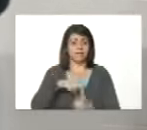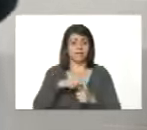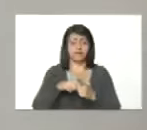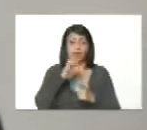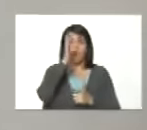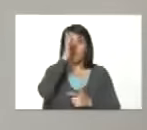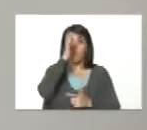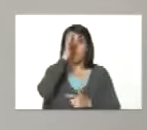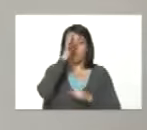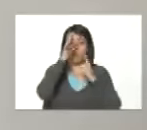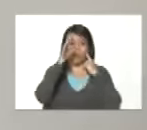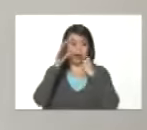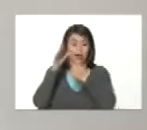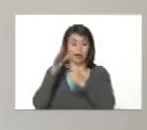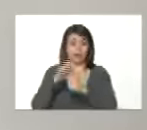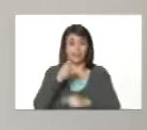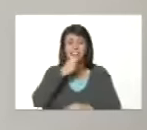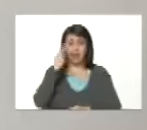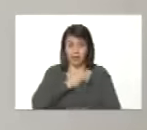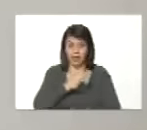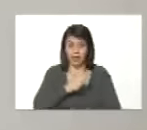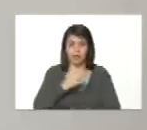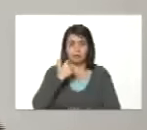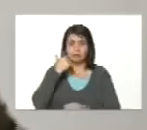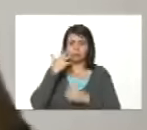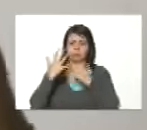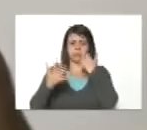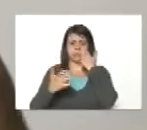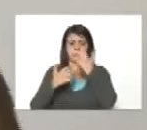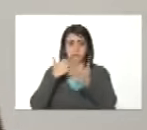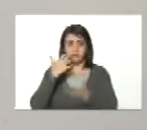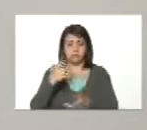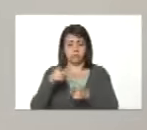burla, en un verdadero insulto,